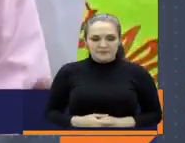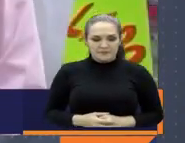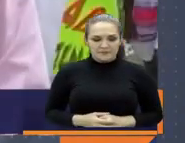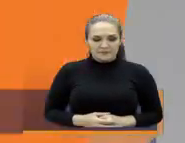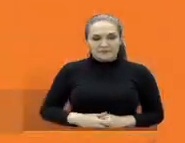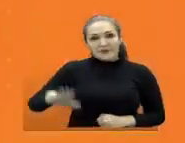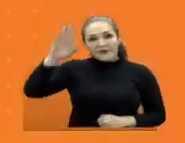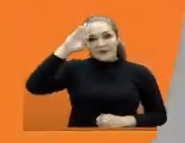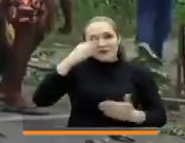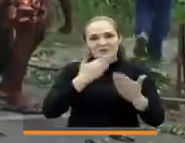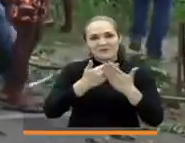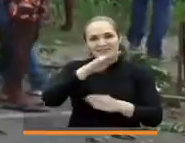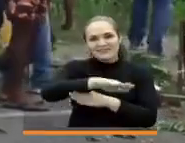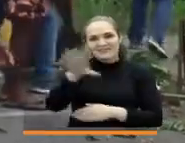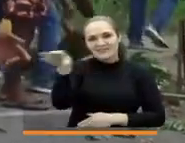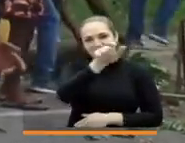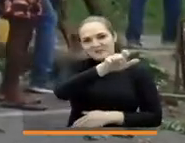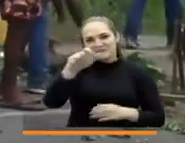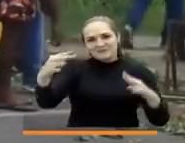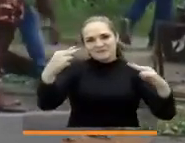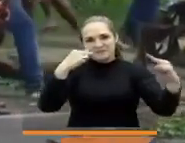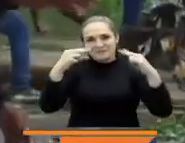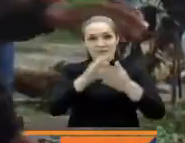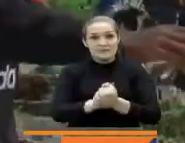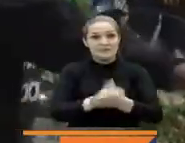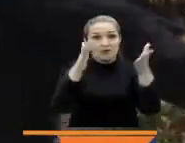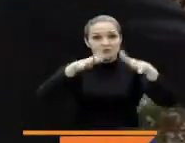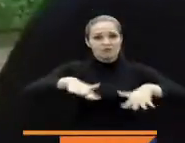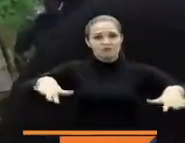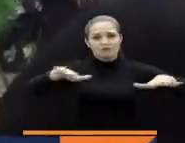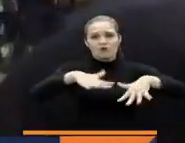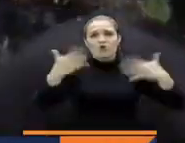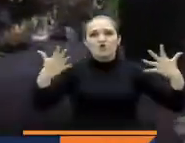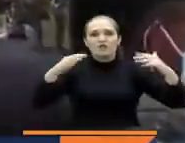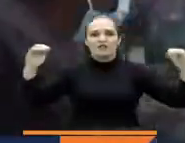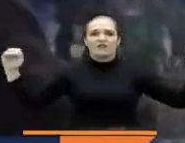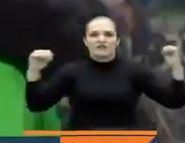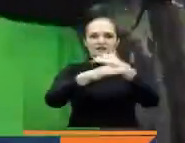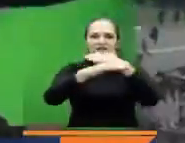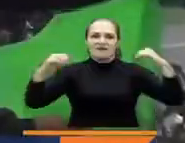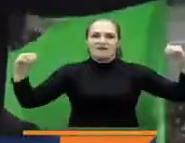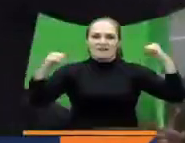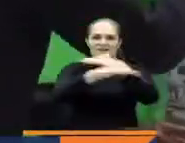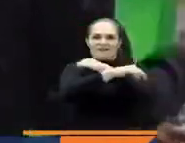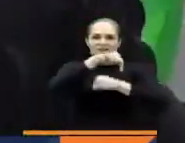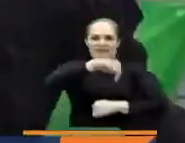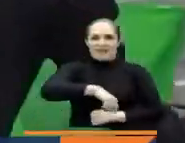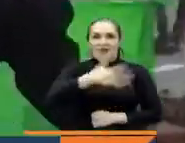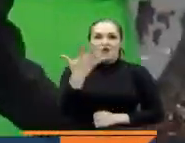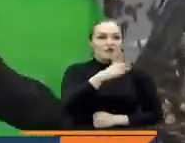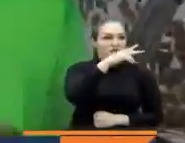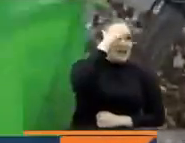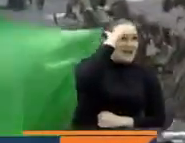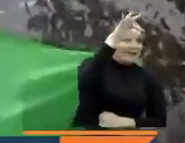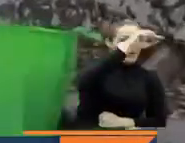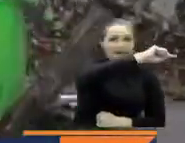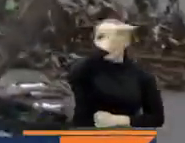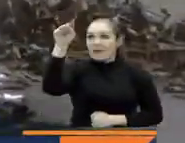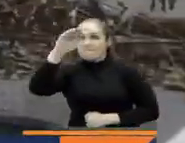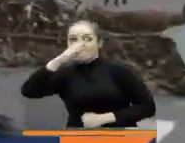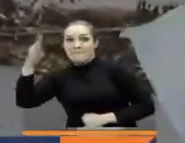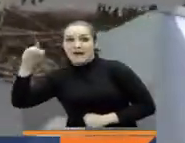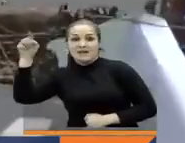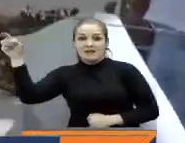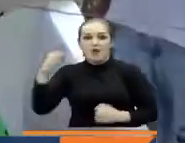Hola, muy buena tarde para usted y para nuestros televidentes. Los saludo desde la vía al mar, la cual se encuentra bloqueada en este momento por parte de la comunidad